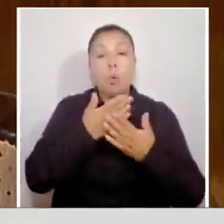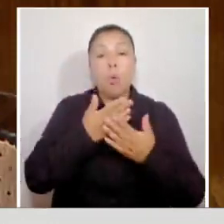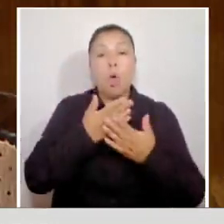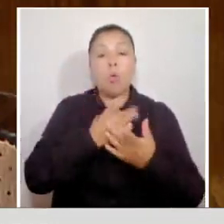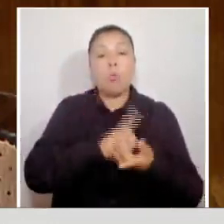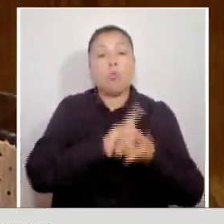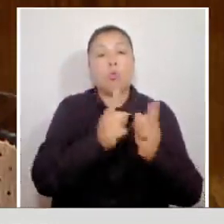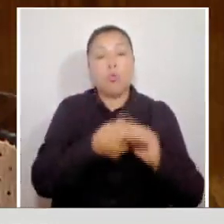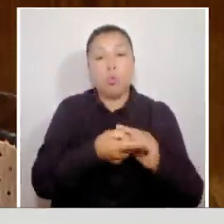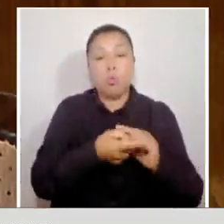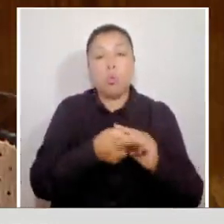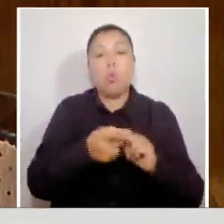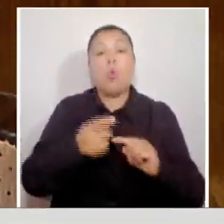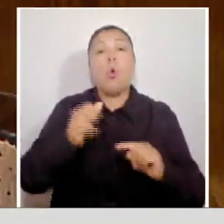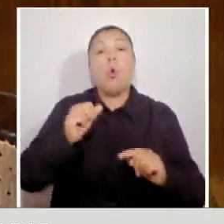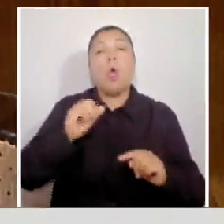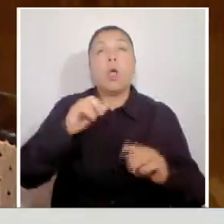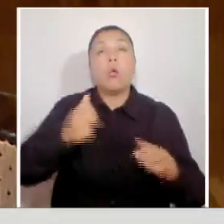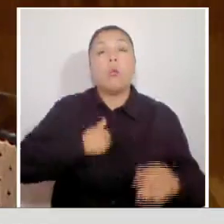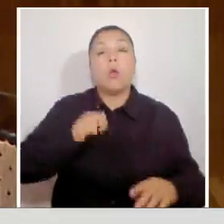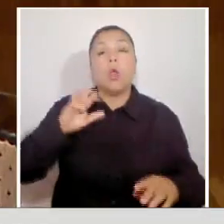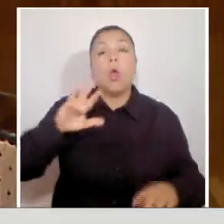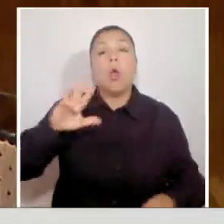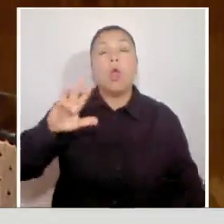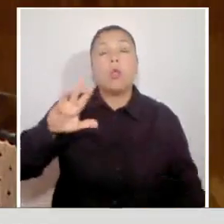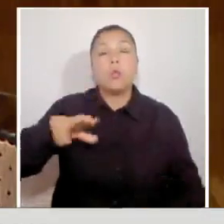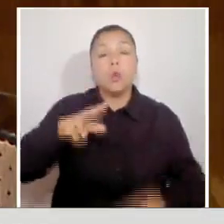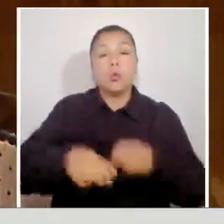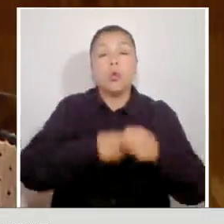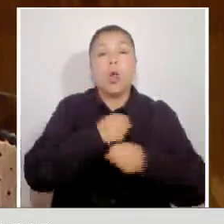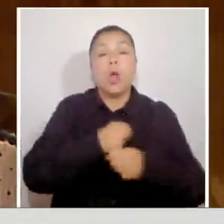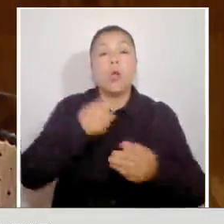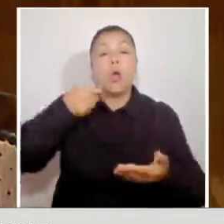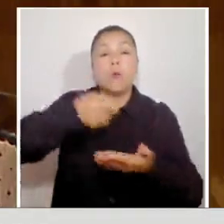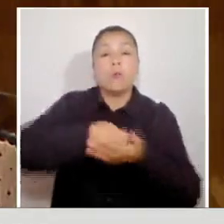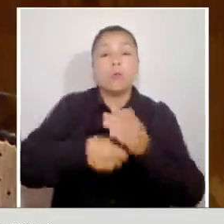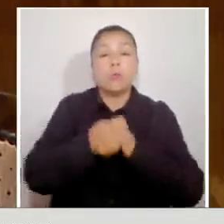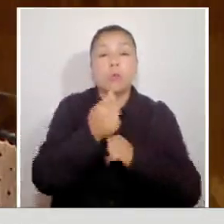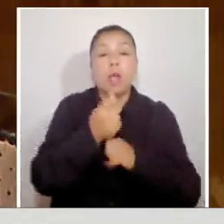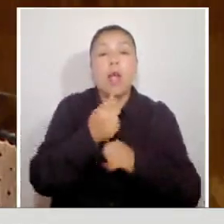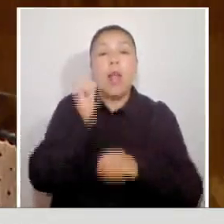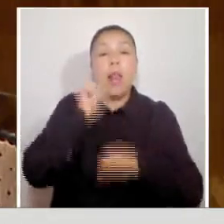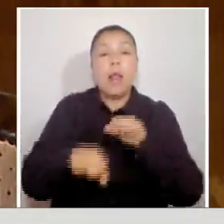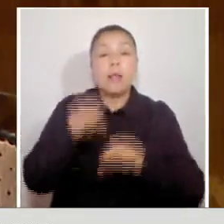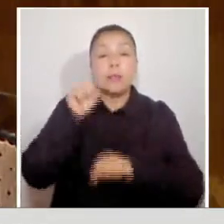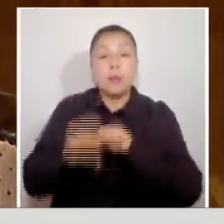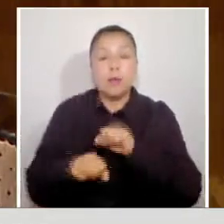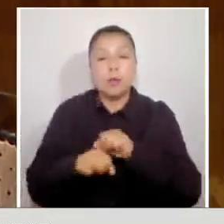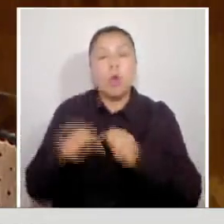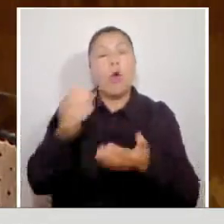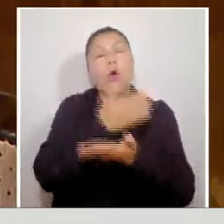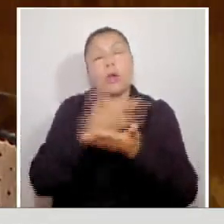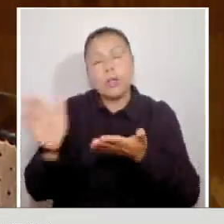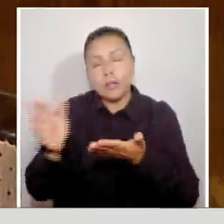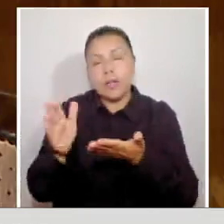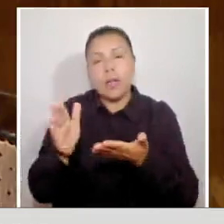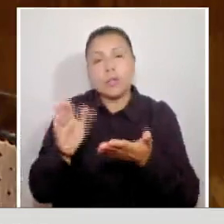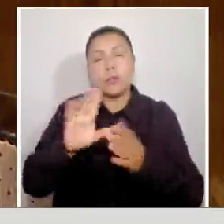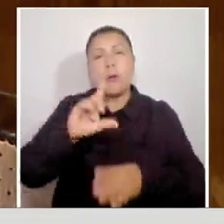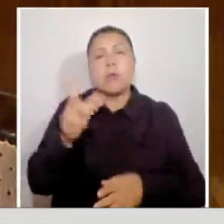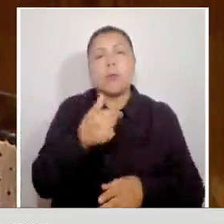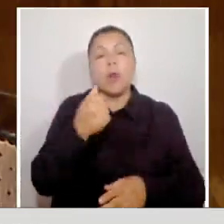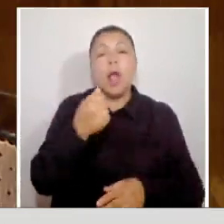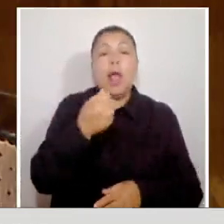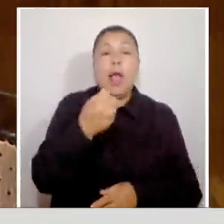al cumplir 18 años para el pago de subsidio de pensión la aceptación o rechazo demora Entre cuatro a